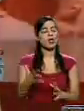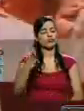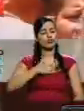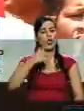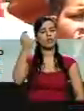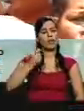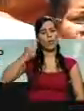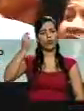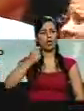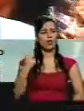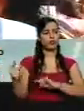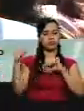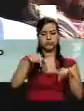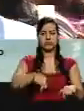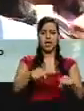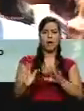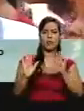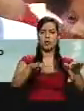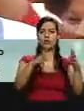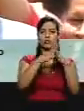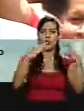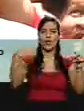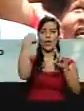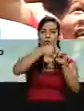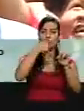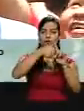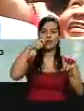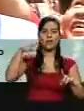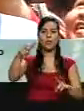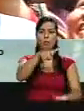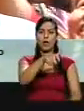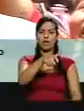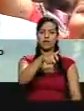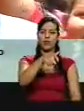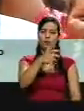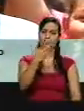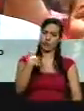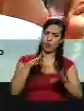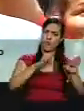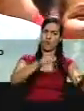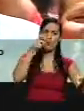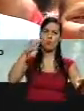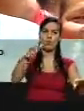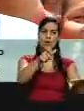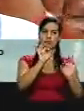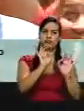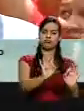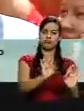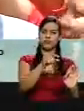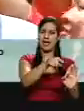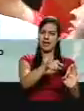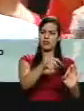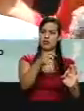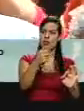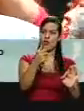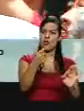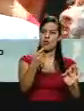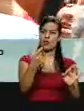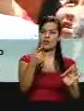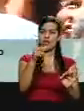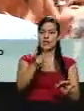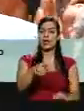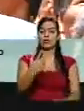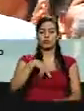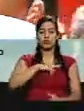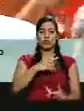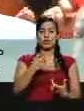acá acompañando las luchas del pueblo que son legítimas. Nosotros estamos precisamente en eso que viene planteando el comandante